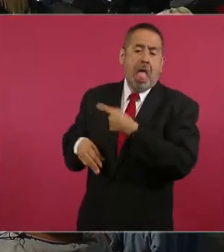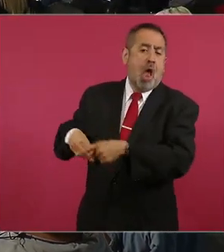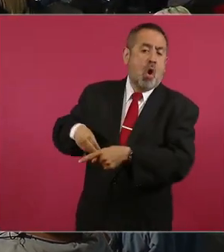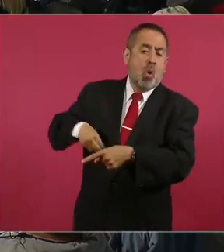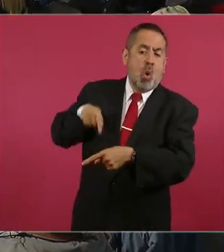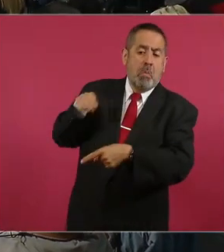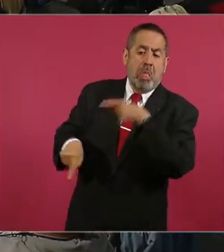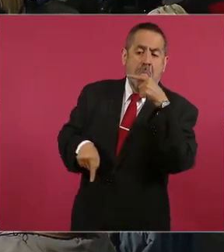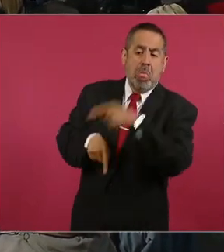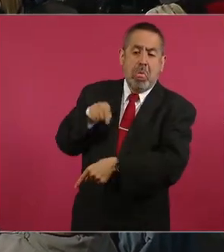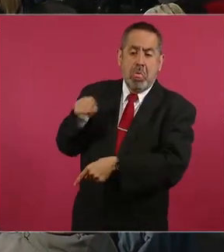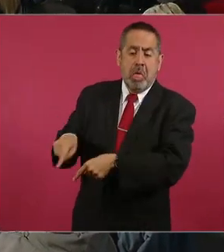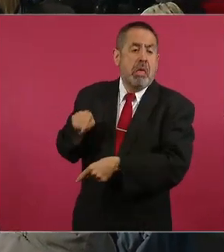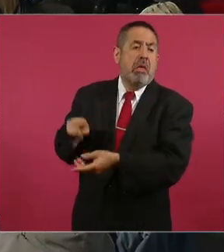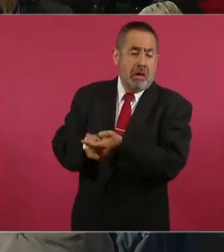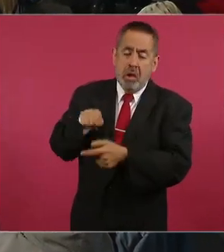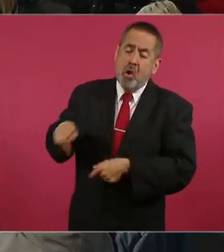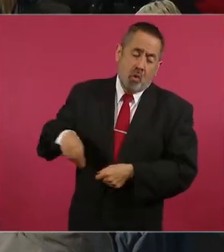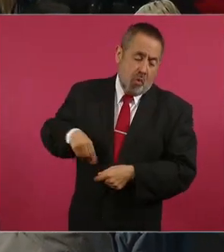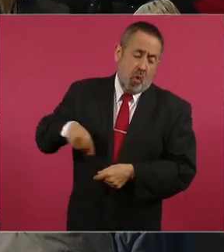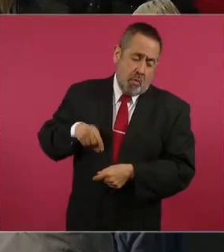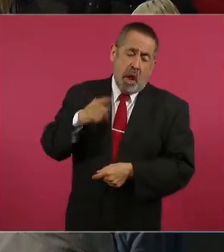de estos políticos